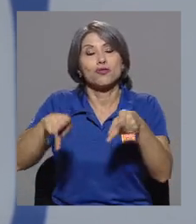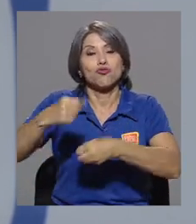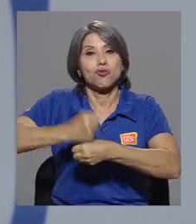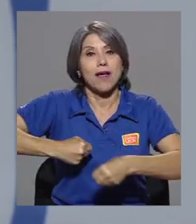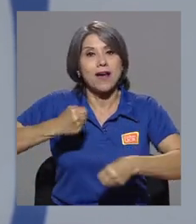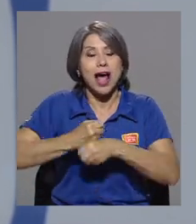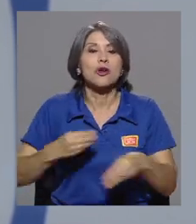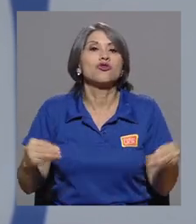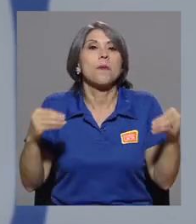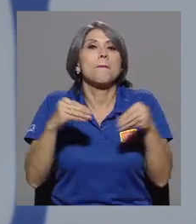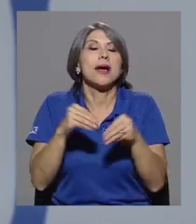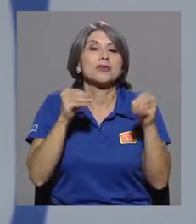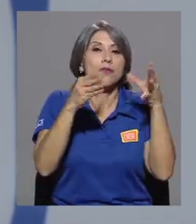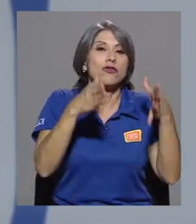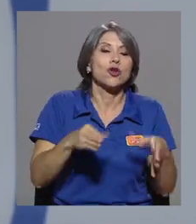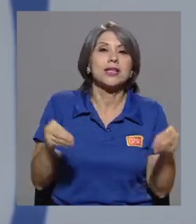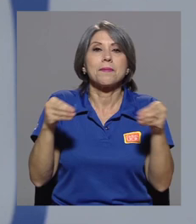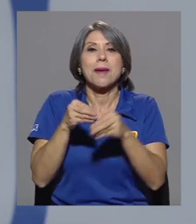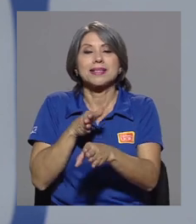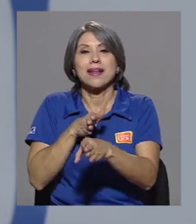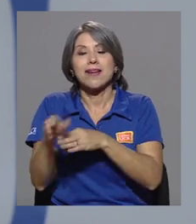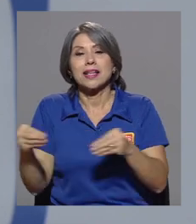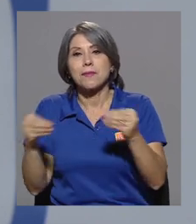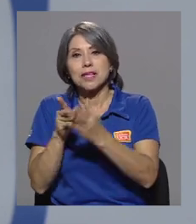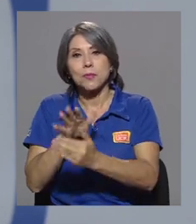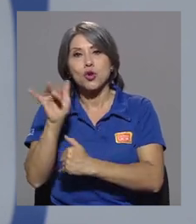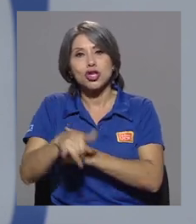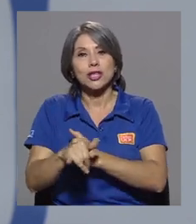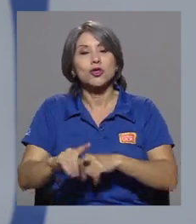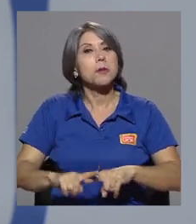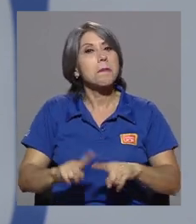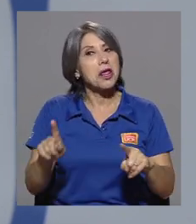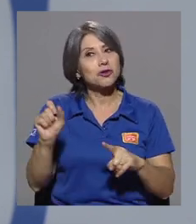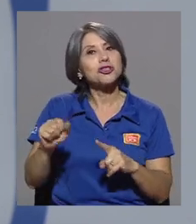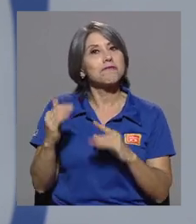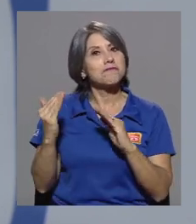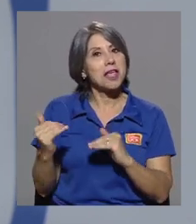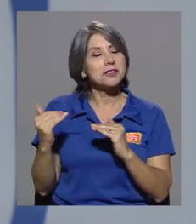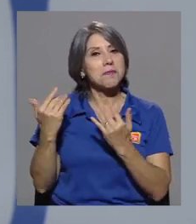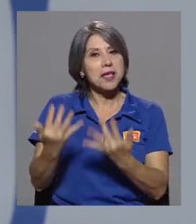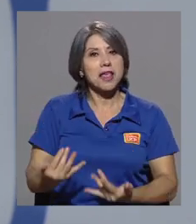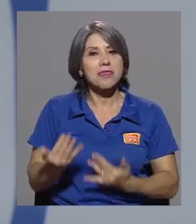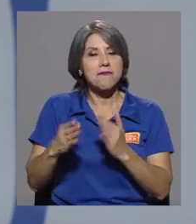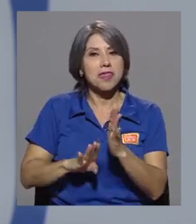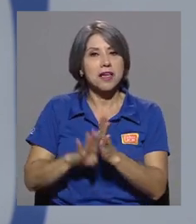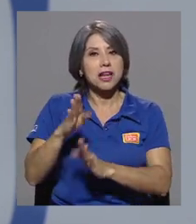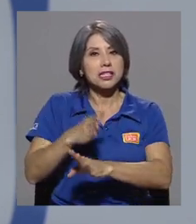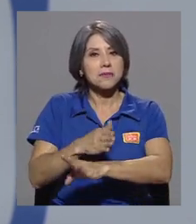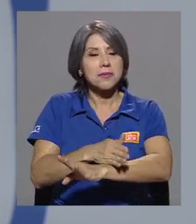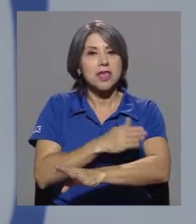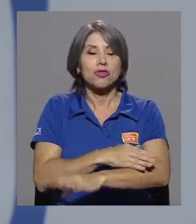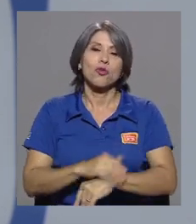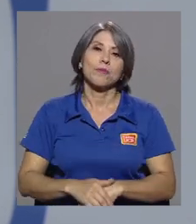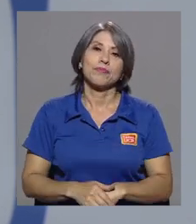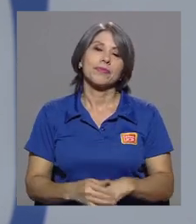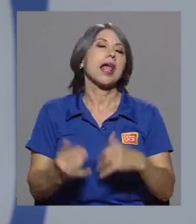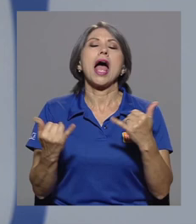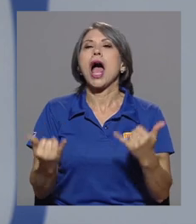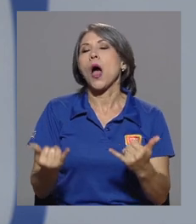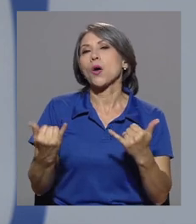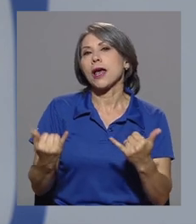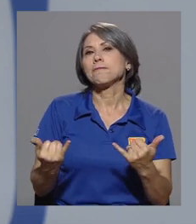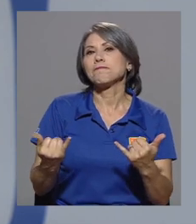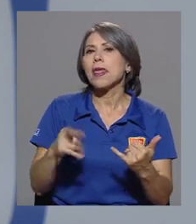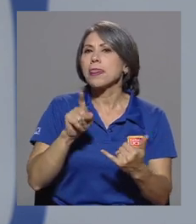más cantidad de profesores en las carreras más proyectos ahora sí sí hay una expectativa de crecimiento ahora yo creo que hay que